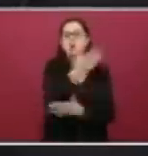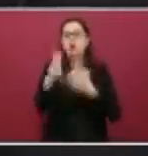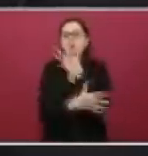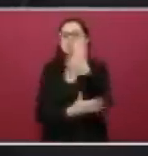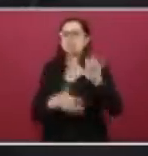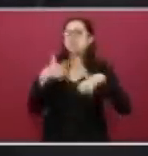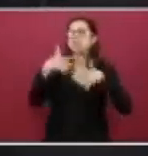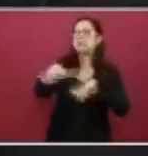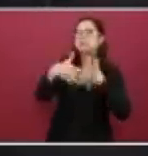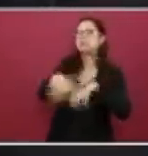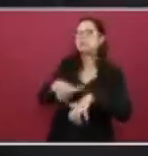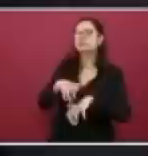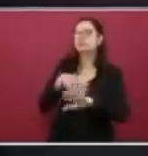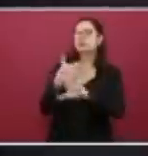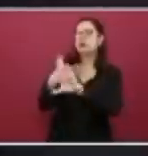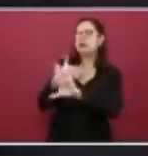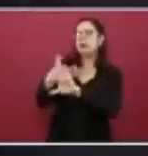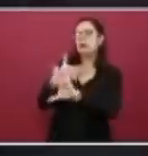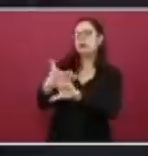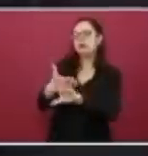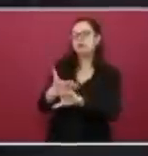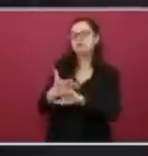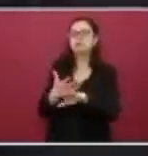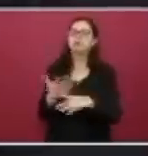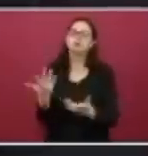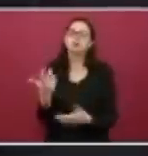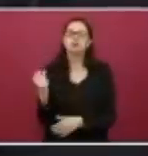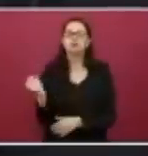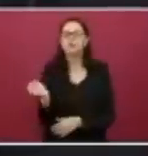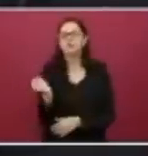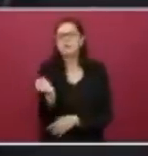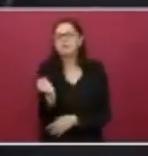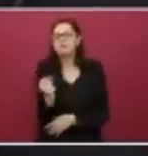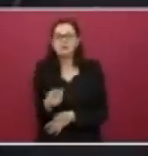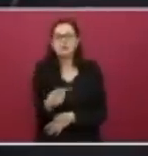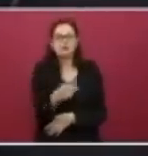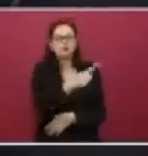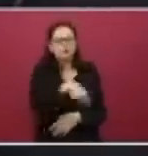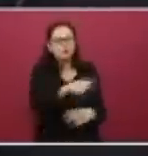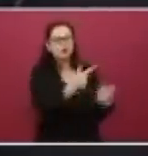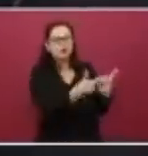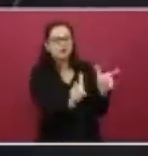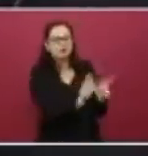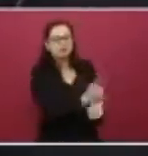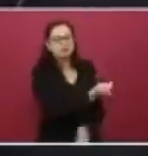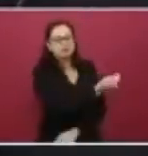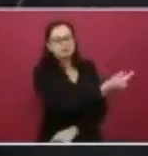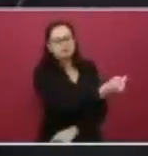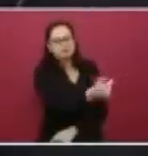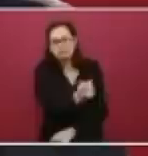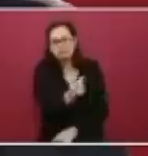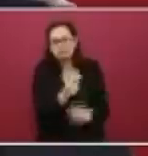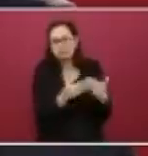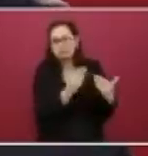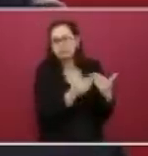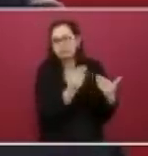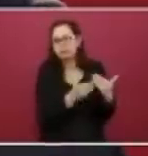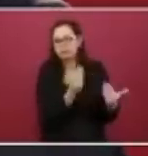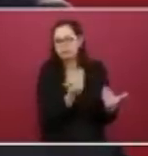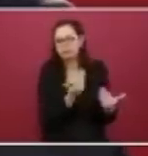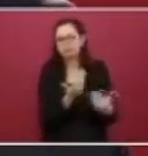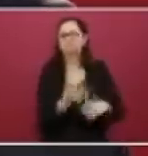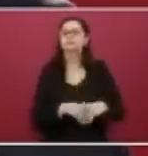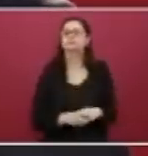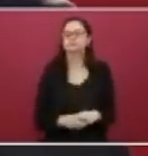afortunadamente es la menor parte para que no se vaya a malinterpretar en este